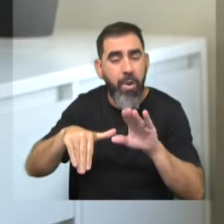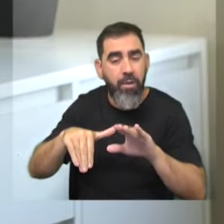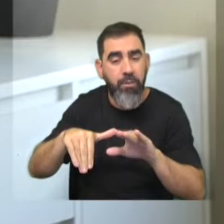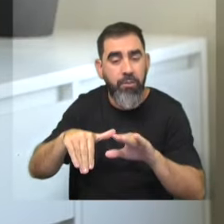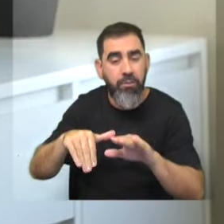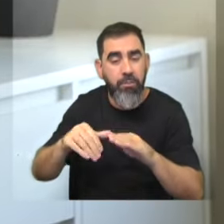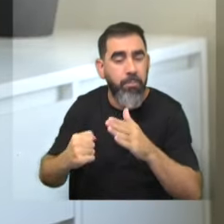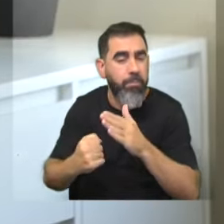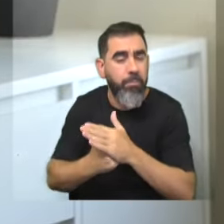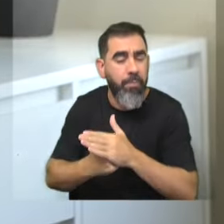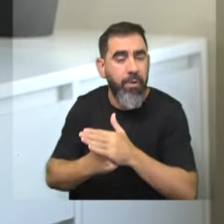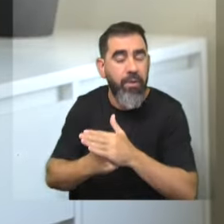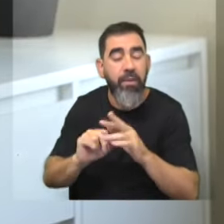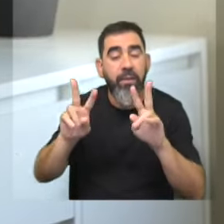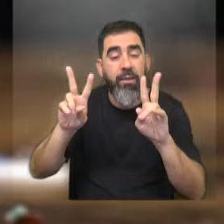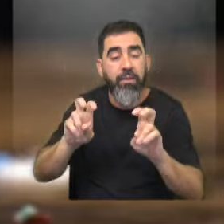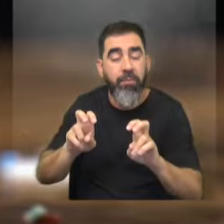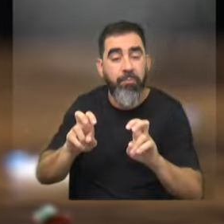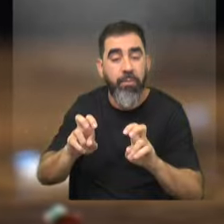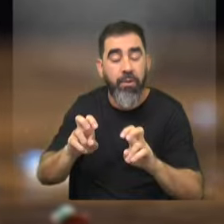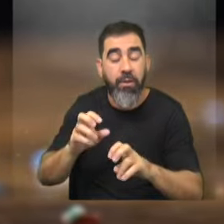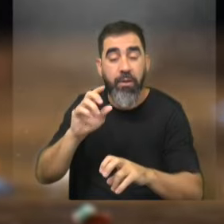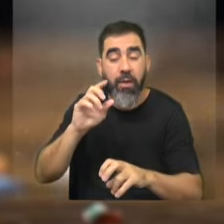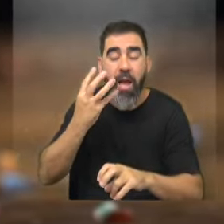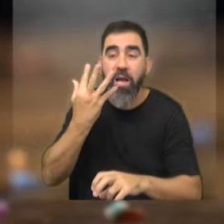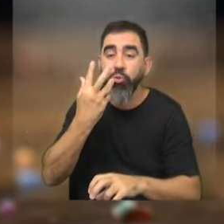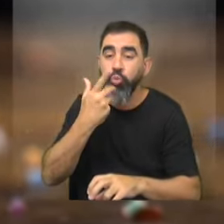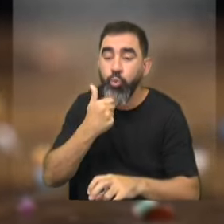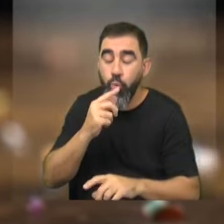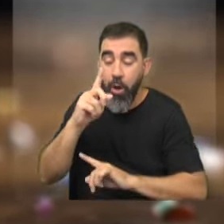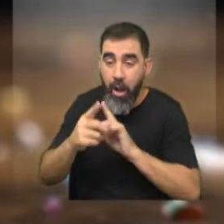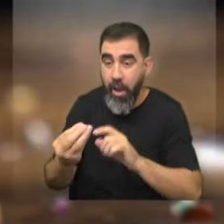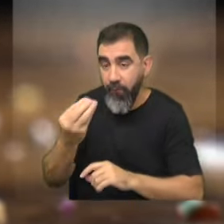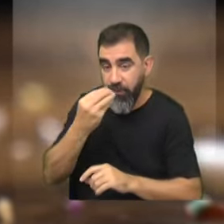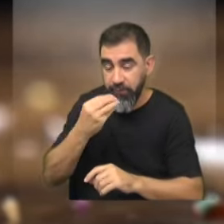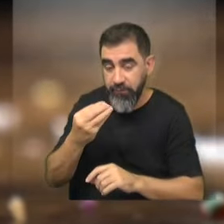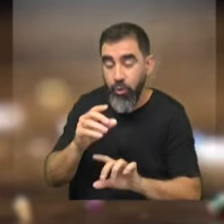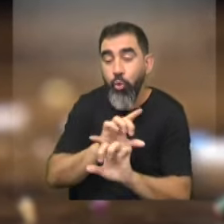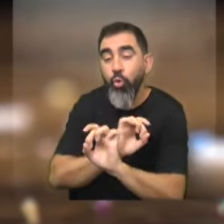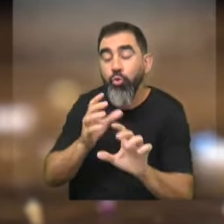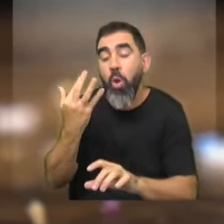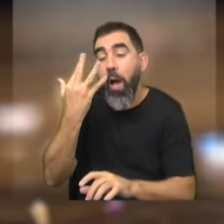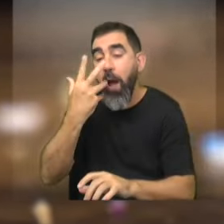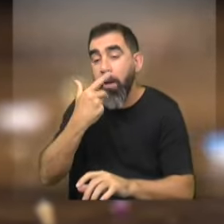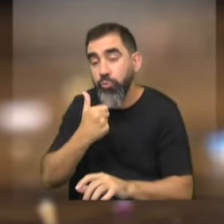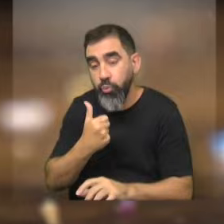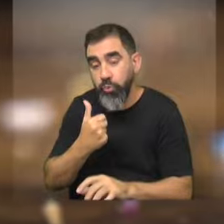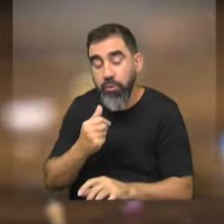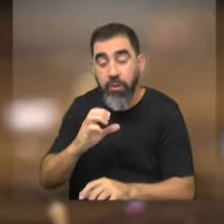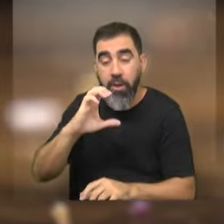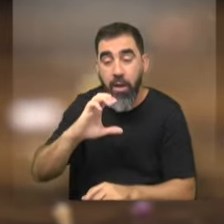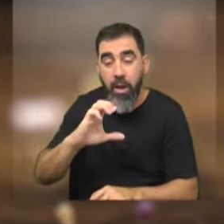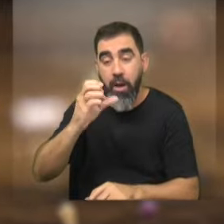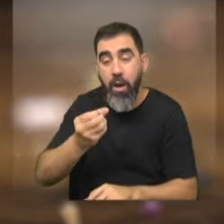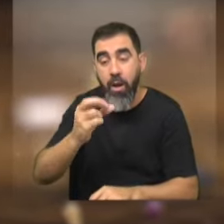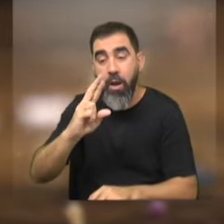picos glicémicos, o sea, los aumentos de la glicemia por el azúcar que consumimos. No solamente el azúcar, todo lo que sean carbohidratos refinados,